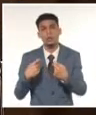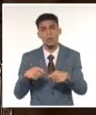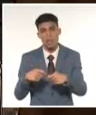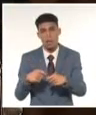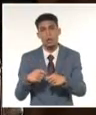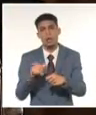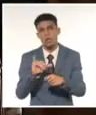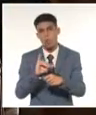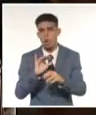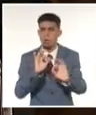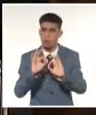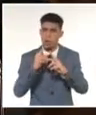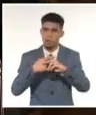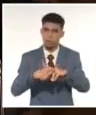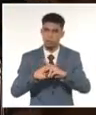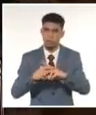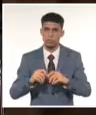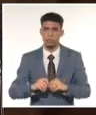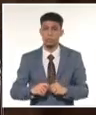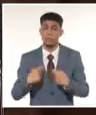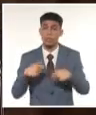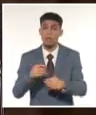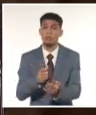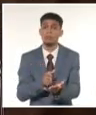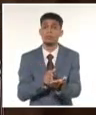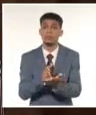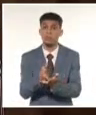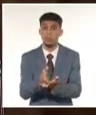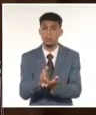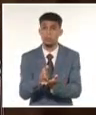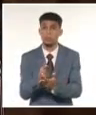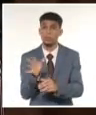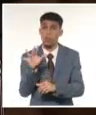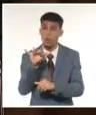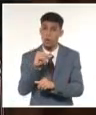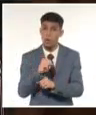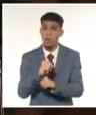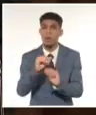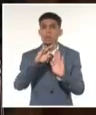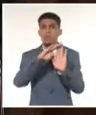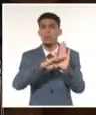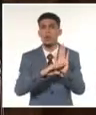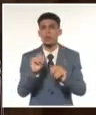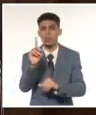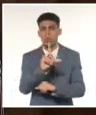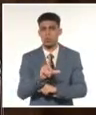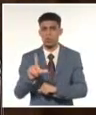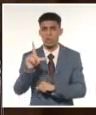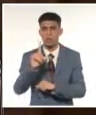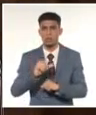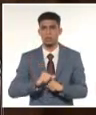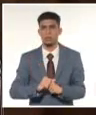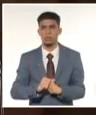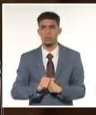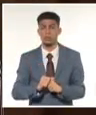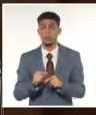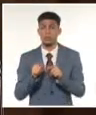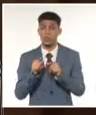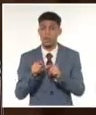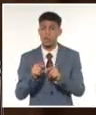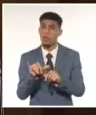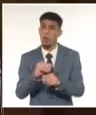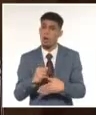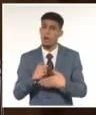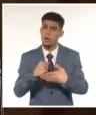inflación. Hay que mantener y revitalizar constantemente todos los programas sociales, lo que estaría tributando directamente